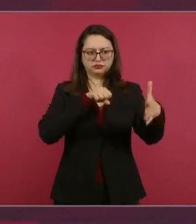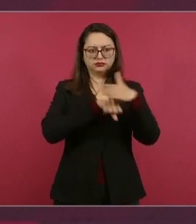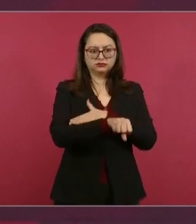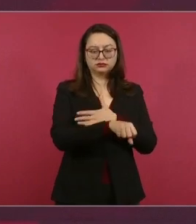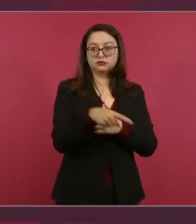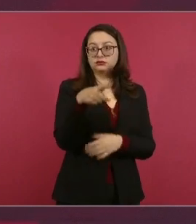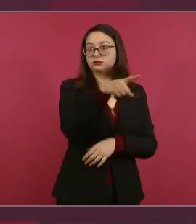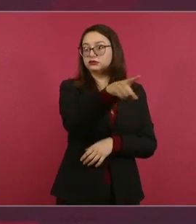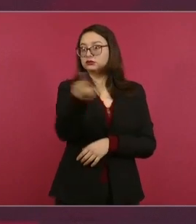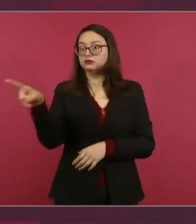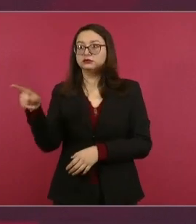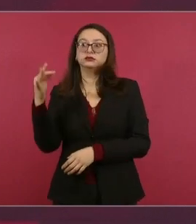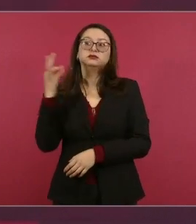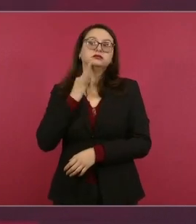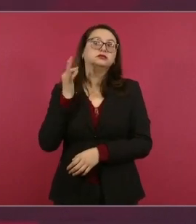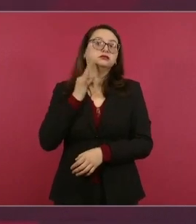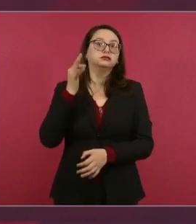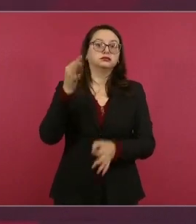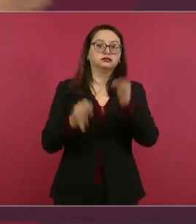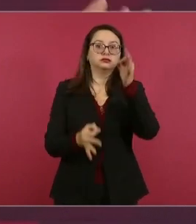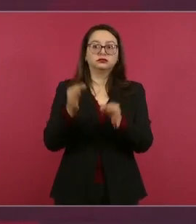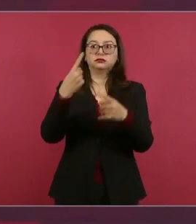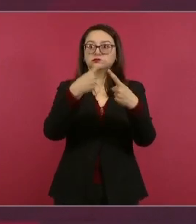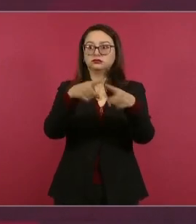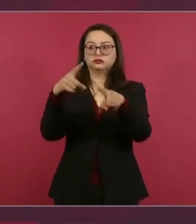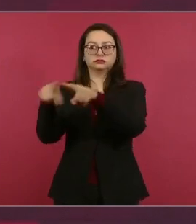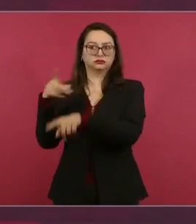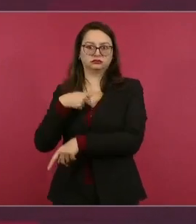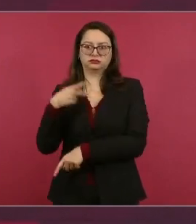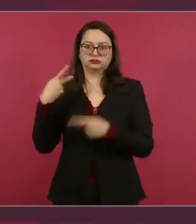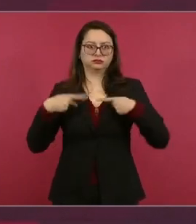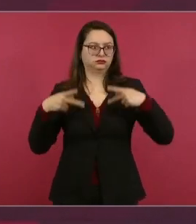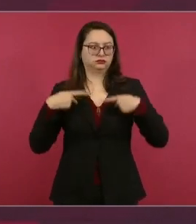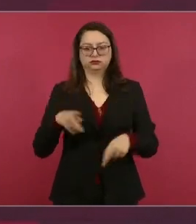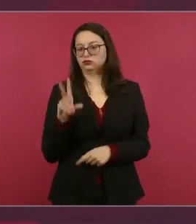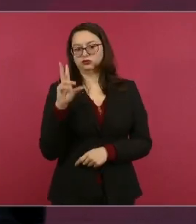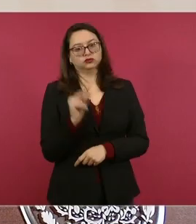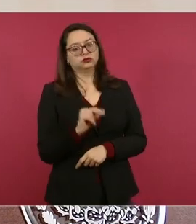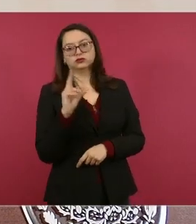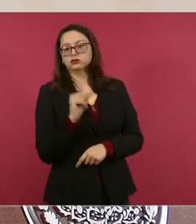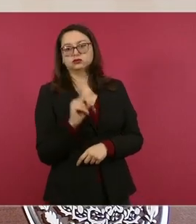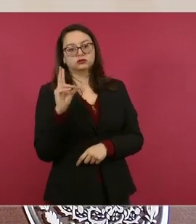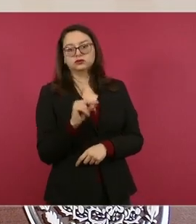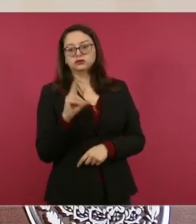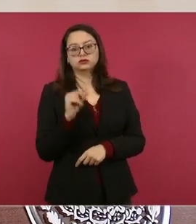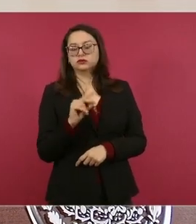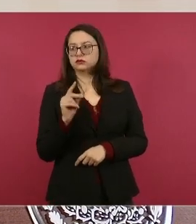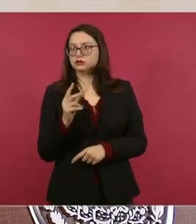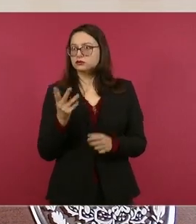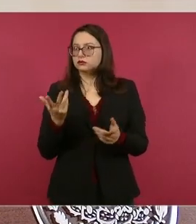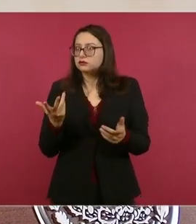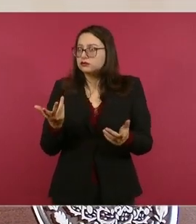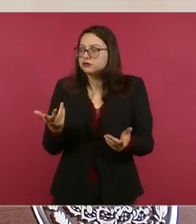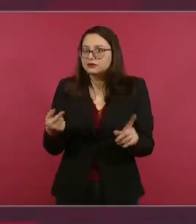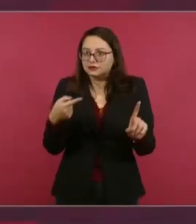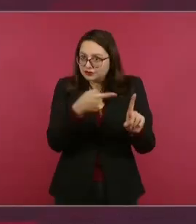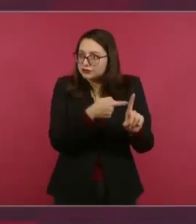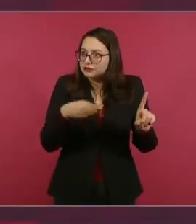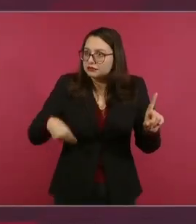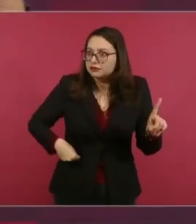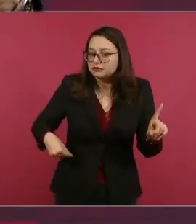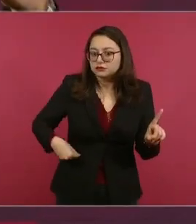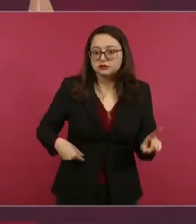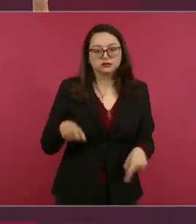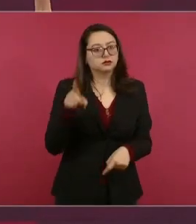motín en la fiscalía y renuncia hasta el fiscal especial.